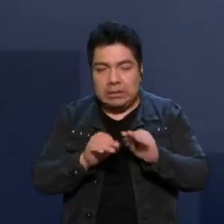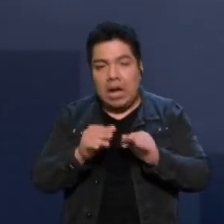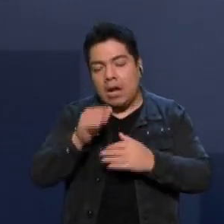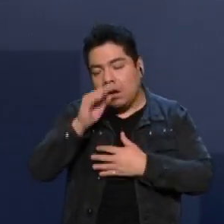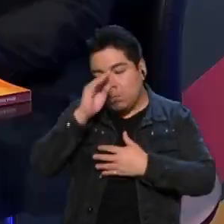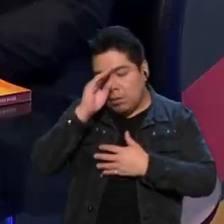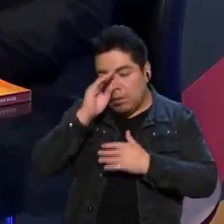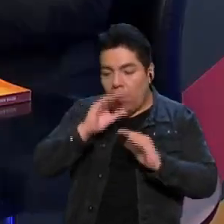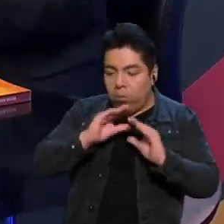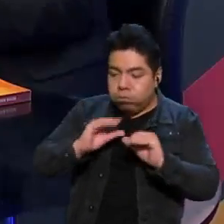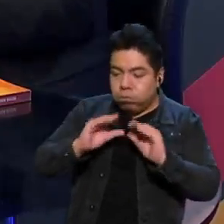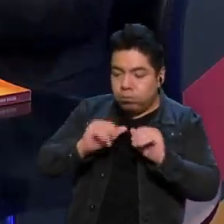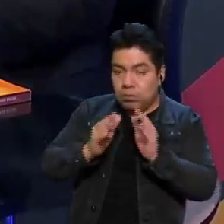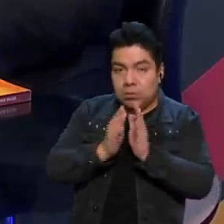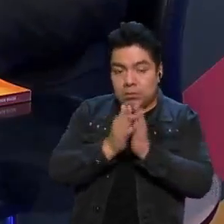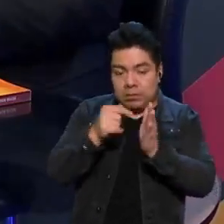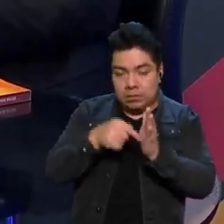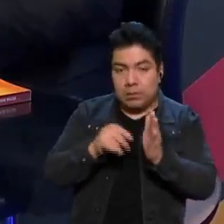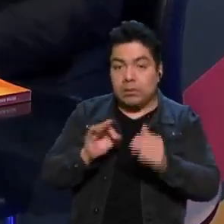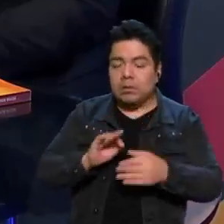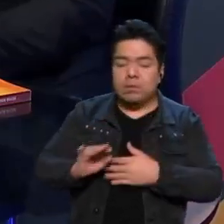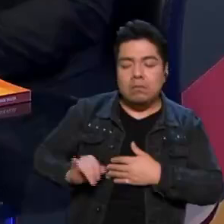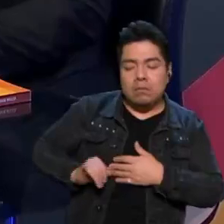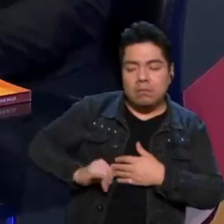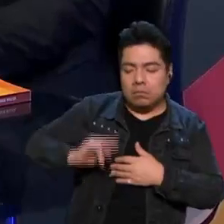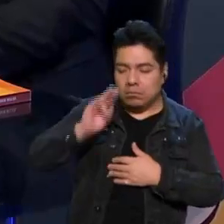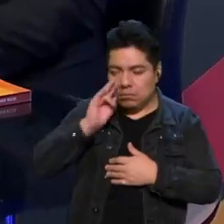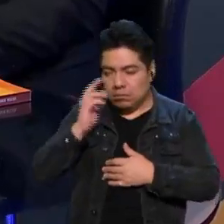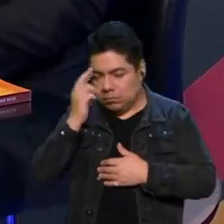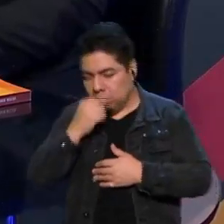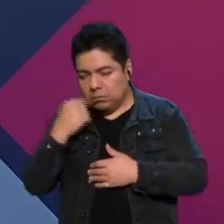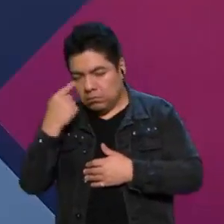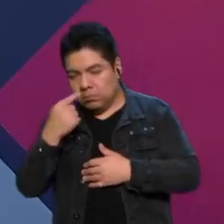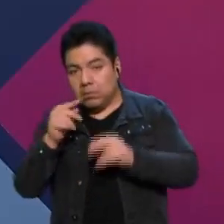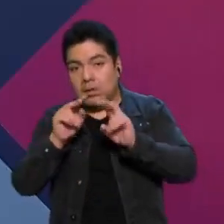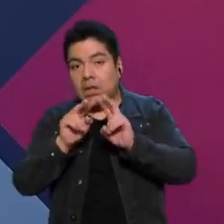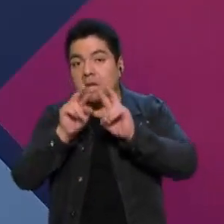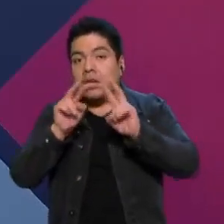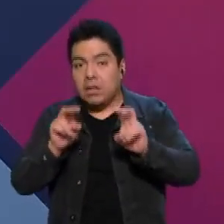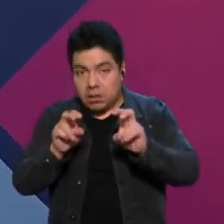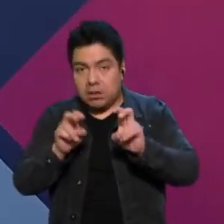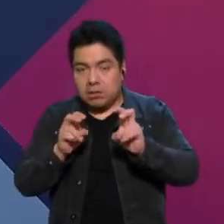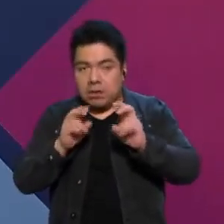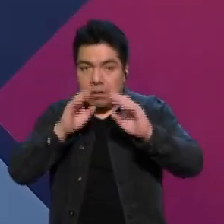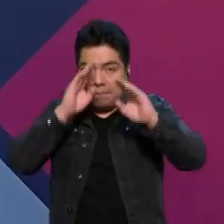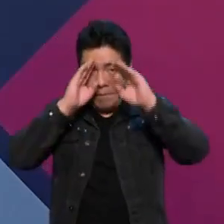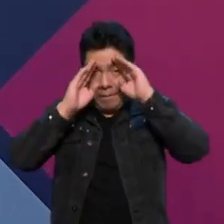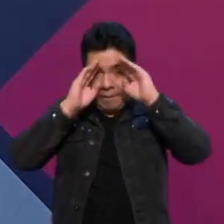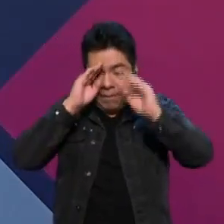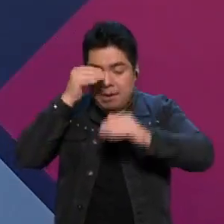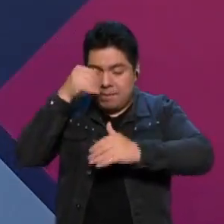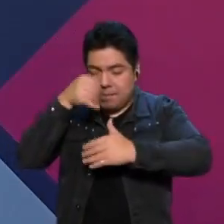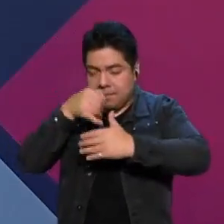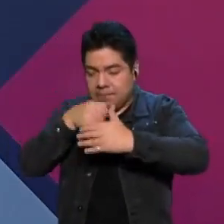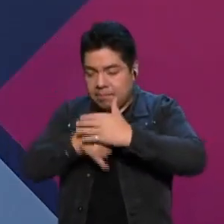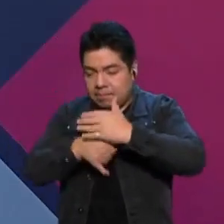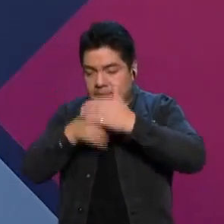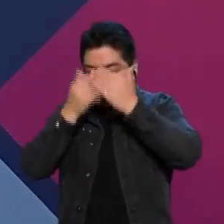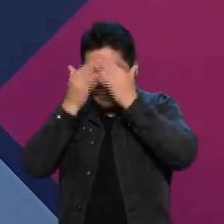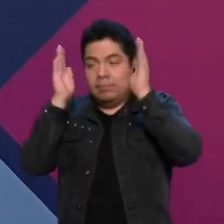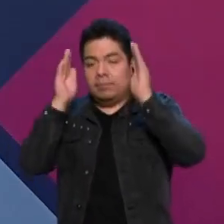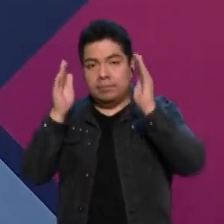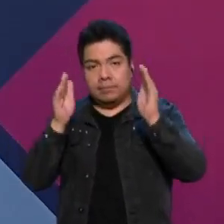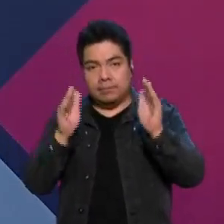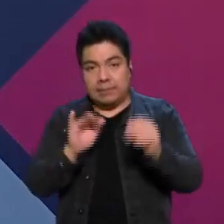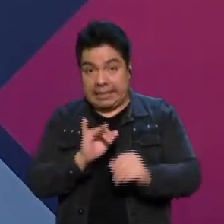¿Qué lección crees que deja, o advertencia, puede dejar Guerra en la Frontera? Yo creo que el gran tema es ese, ¿no? Reflexionemos y tengamos claro que